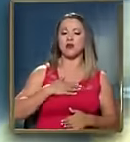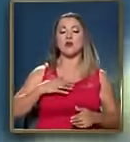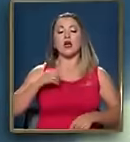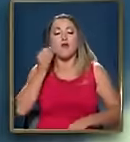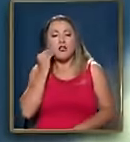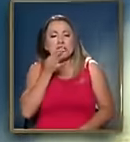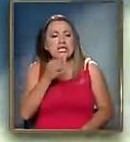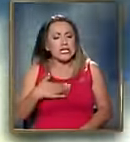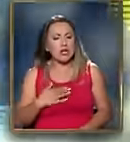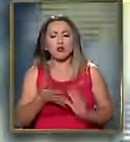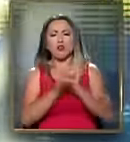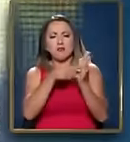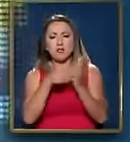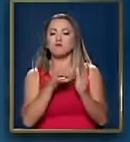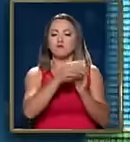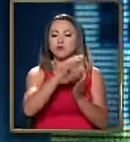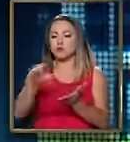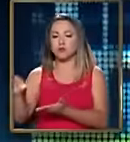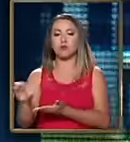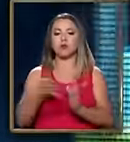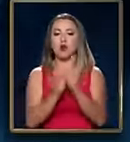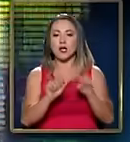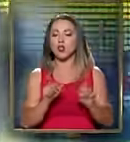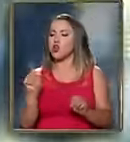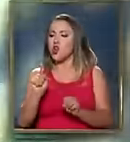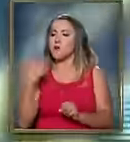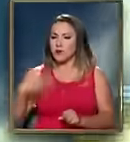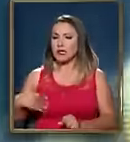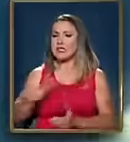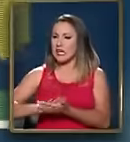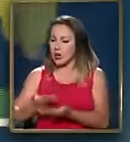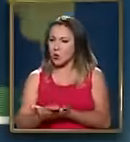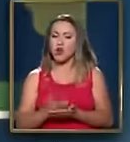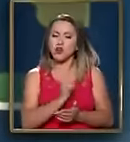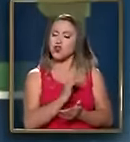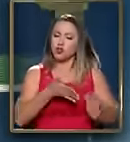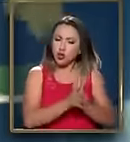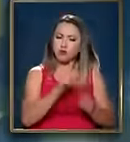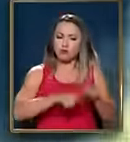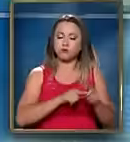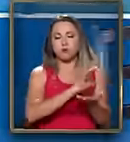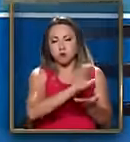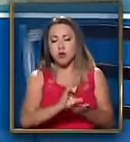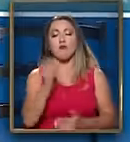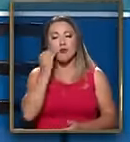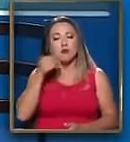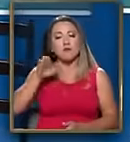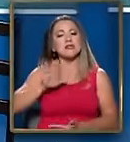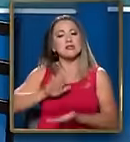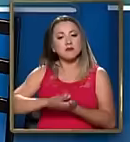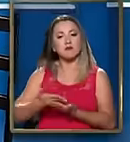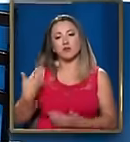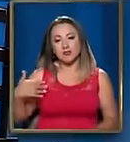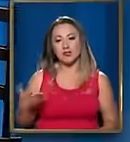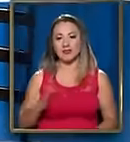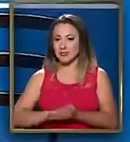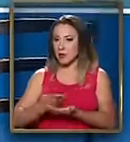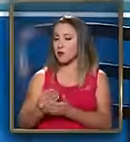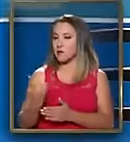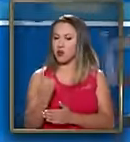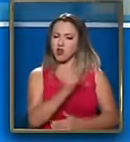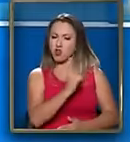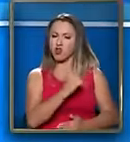todas mis tierras. Decía, no, abuelita, si lo más importante es la salud. No, yo quiero dejar repartido todas esas tierras. Abuelita, lo más importante es la vida y la salud.